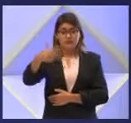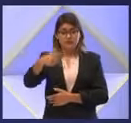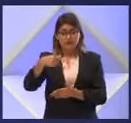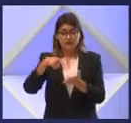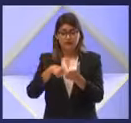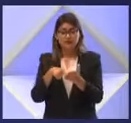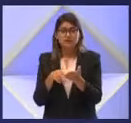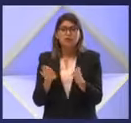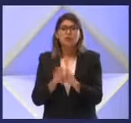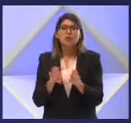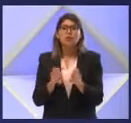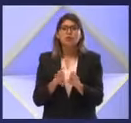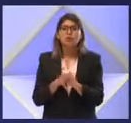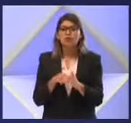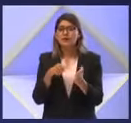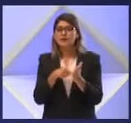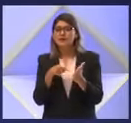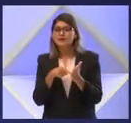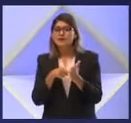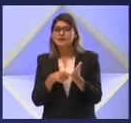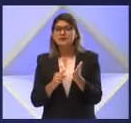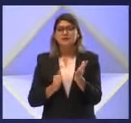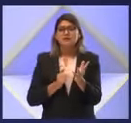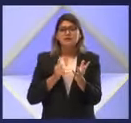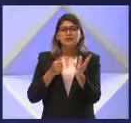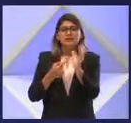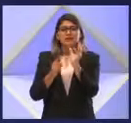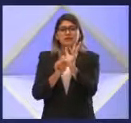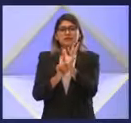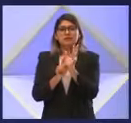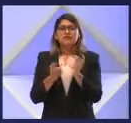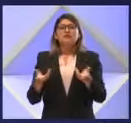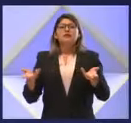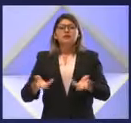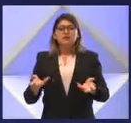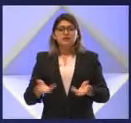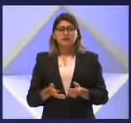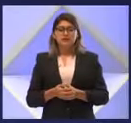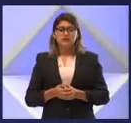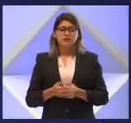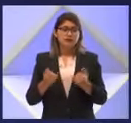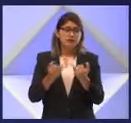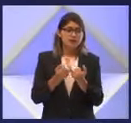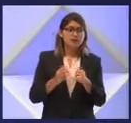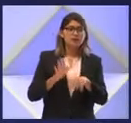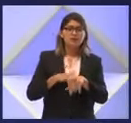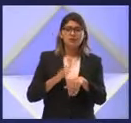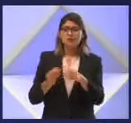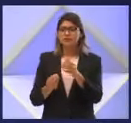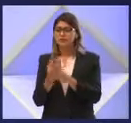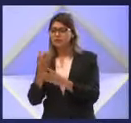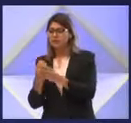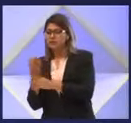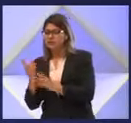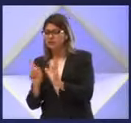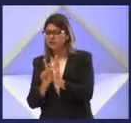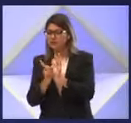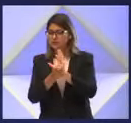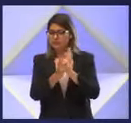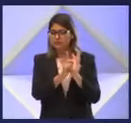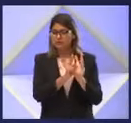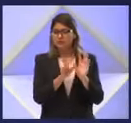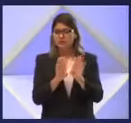muy bien cómo vamos a ocupar esa posición y también pensar en más posiciones y de aquí se desprende el